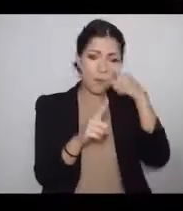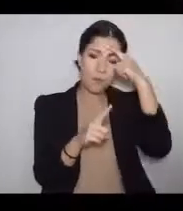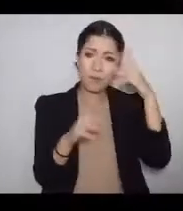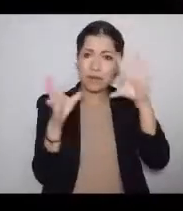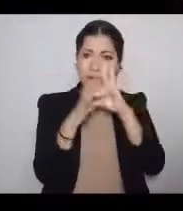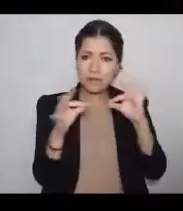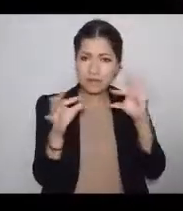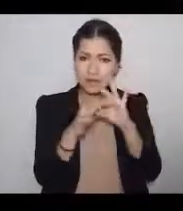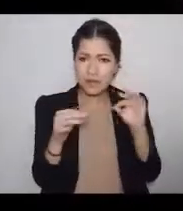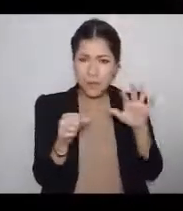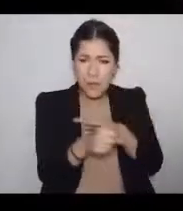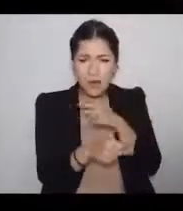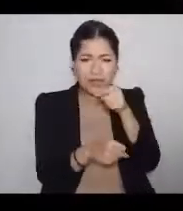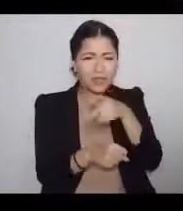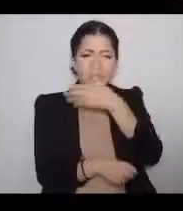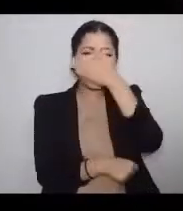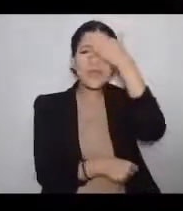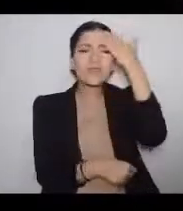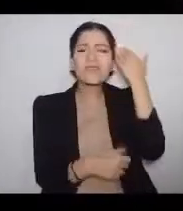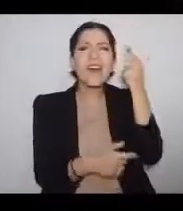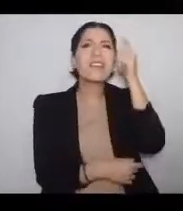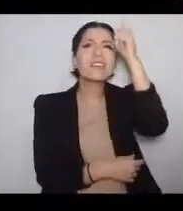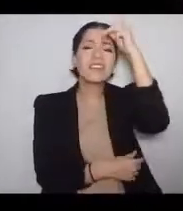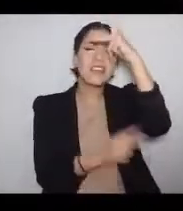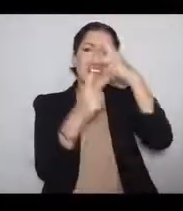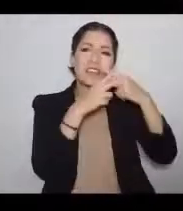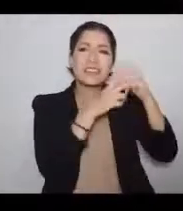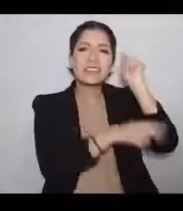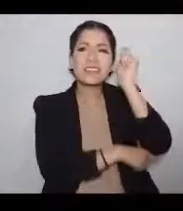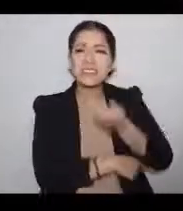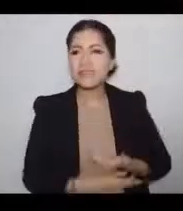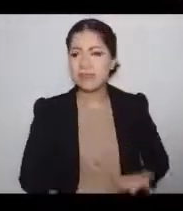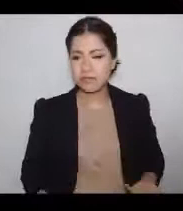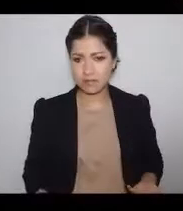no puedes explicarlas. ¡Sí!